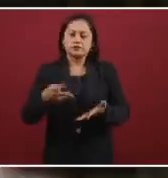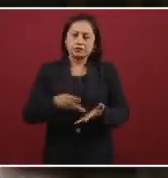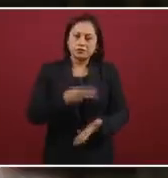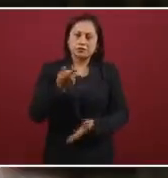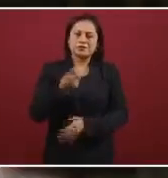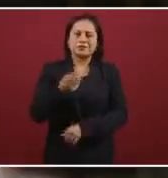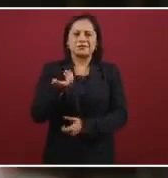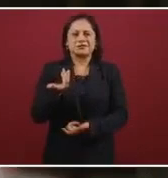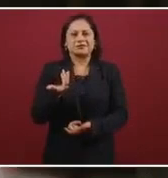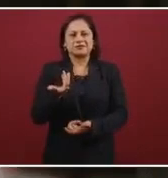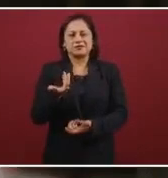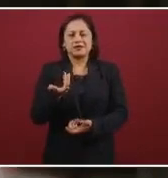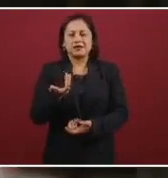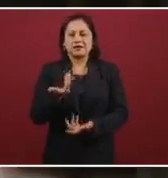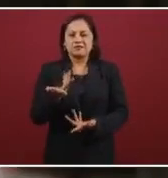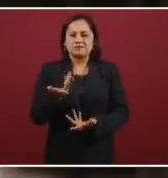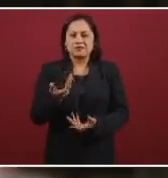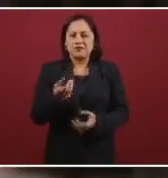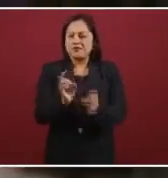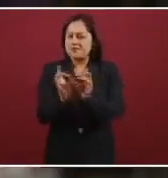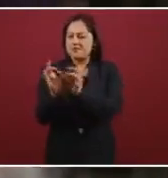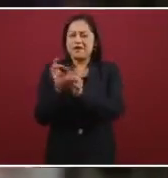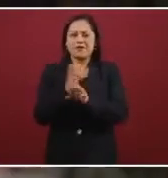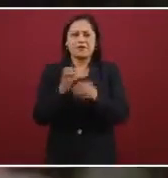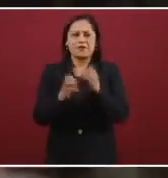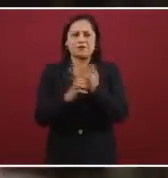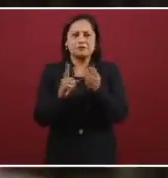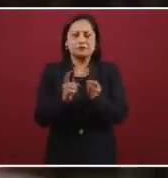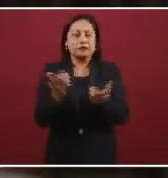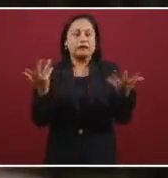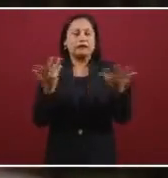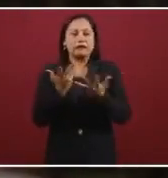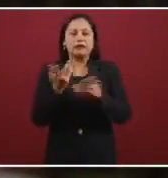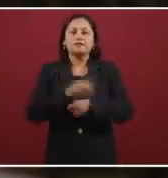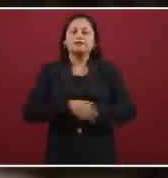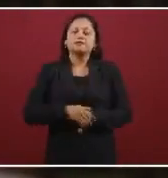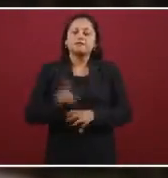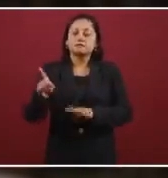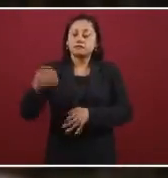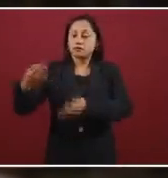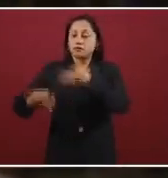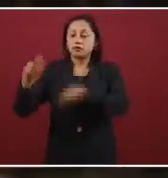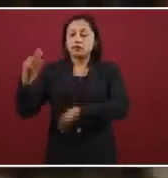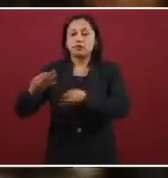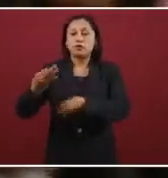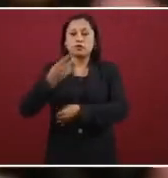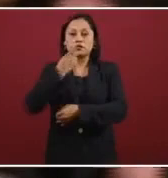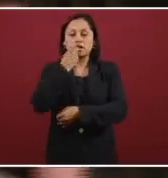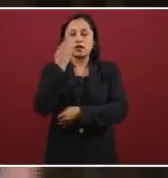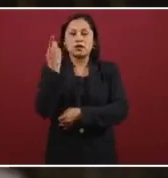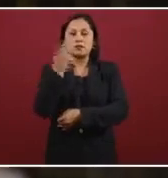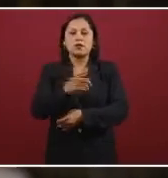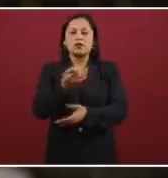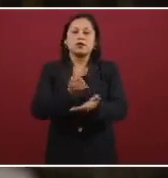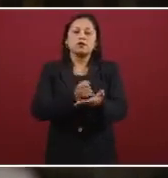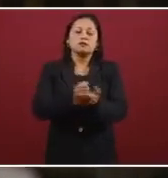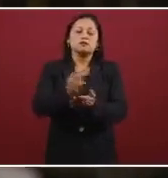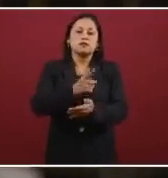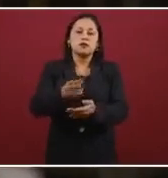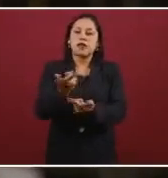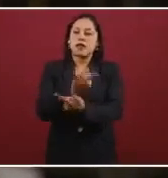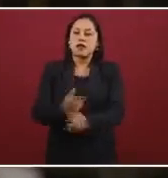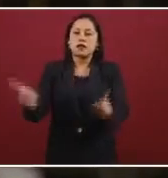domingazo, con varios asuntos. El primero, un juez ordena la liberación de 24 imputados del caso Ayotzinapa.